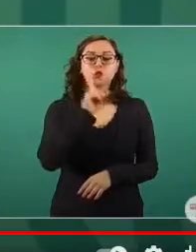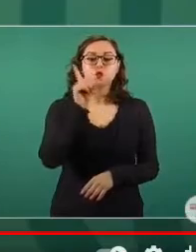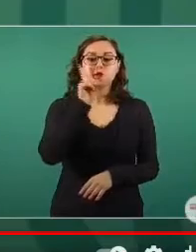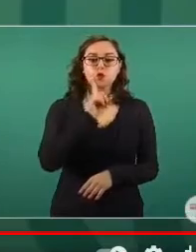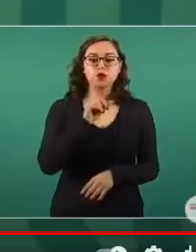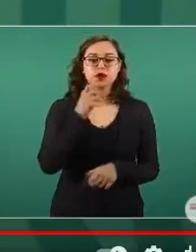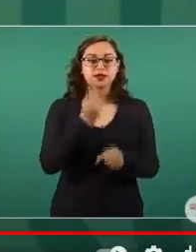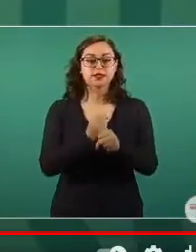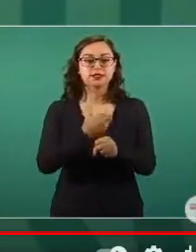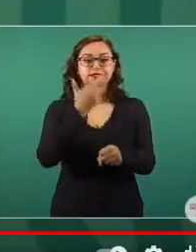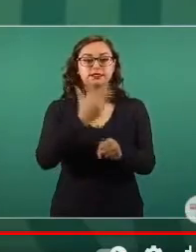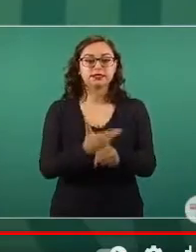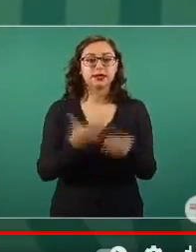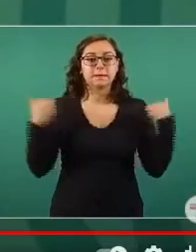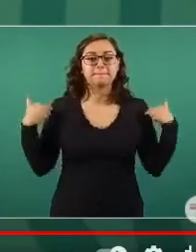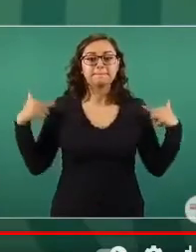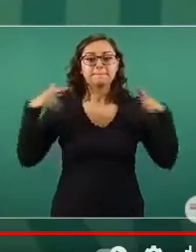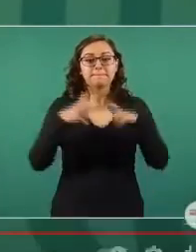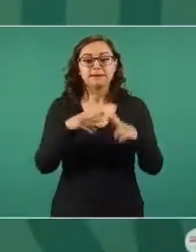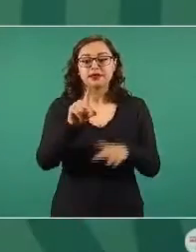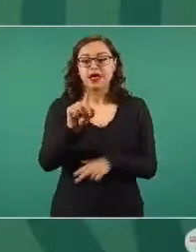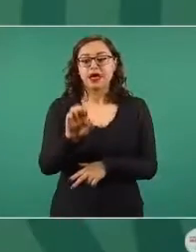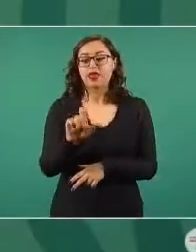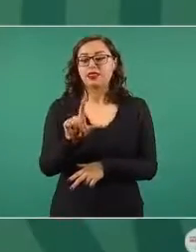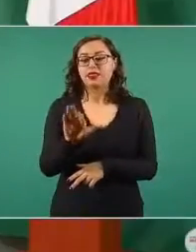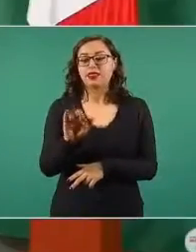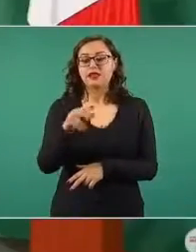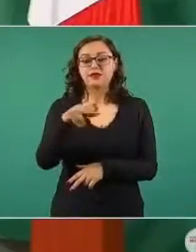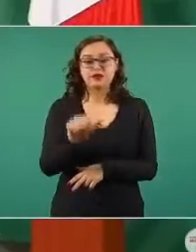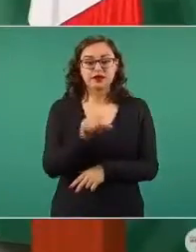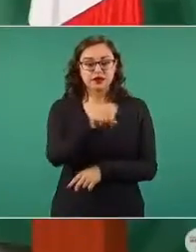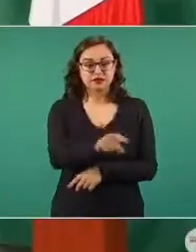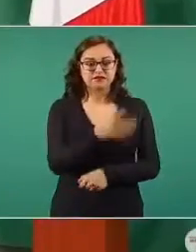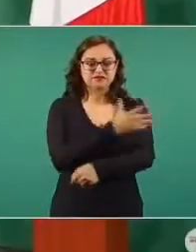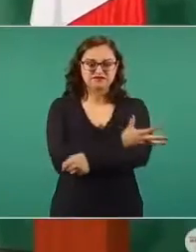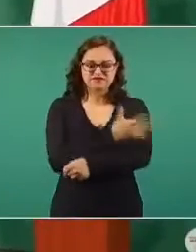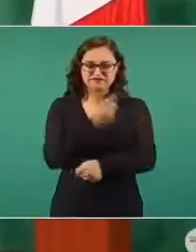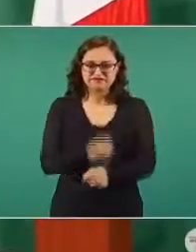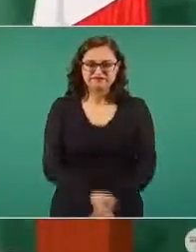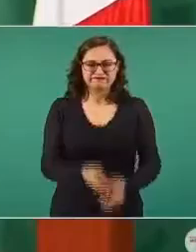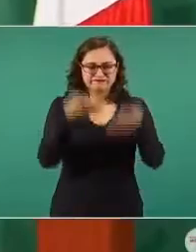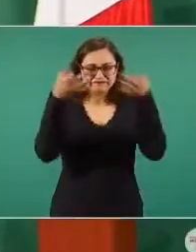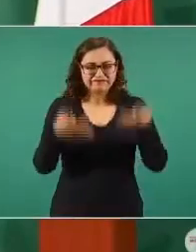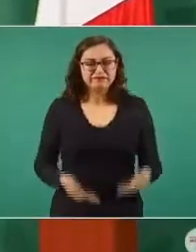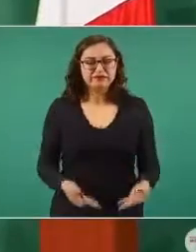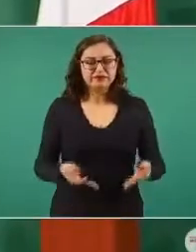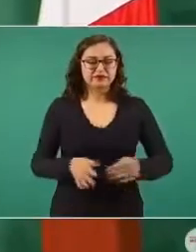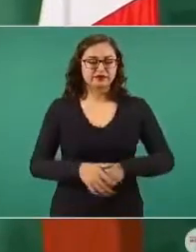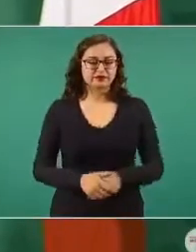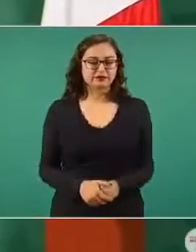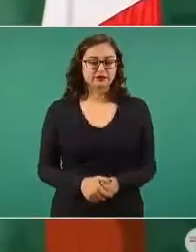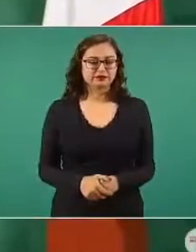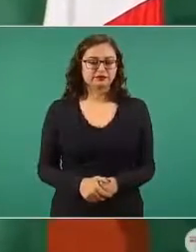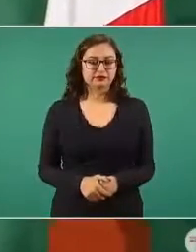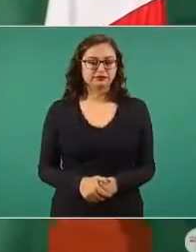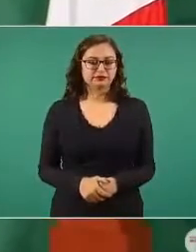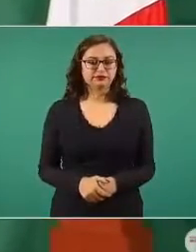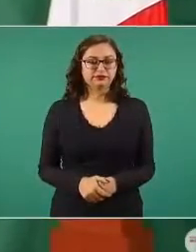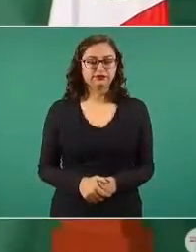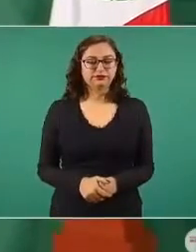La maestra Delfina Gómez Álvarez es una mujer íntegra, honesta. Nunca